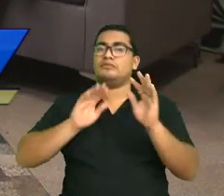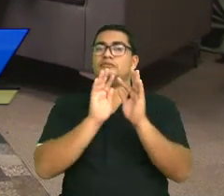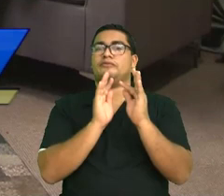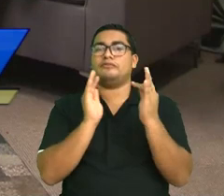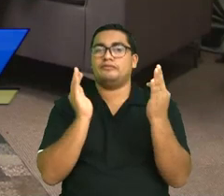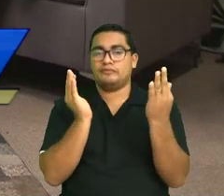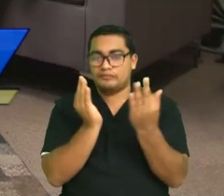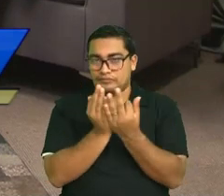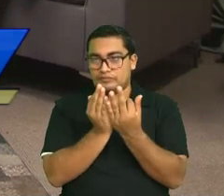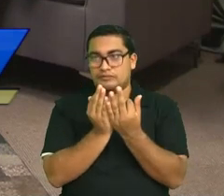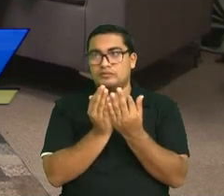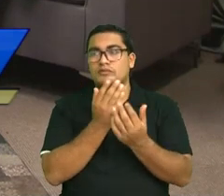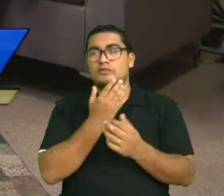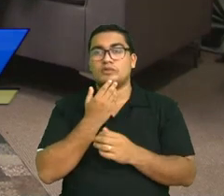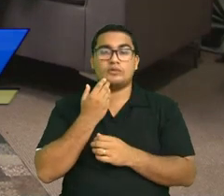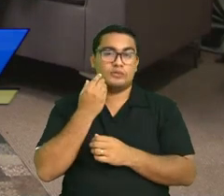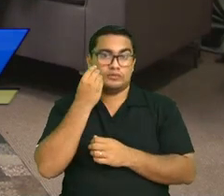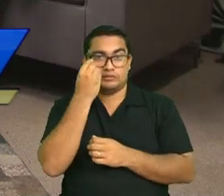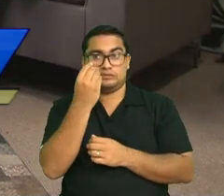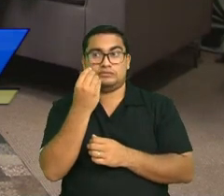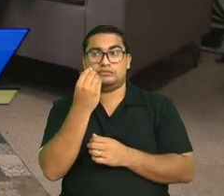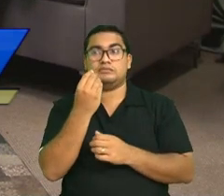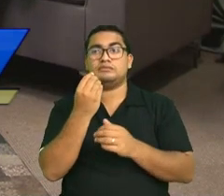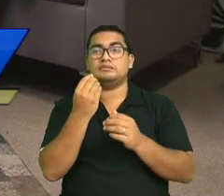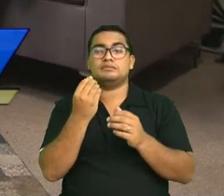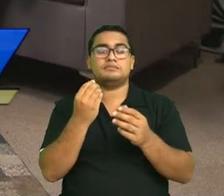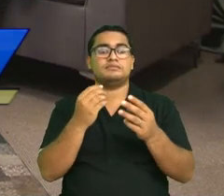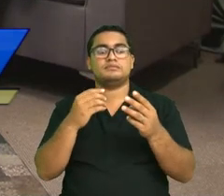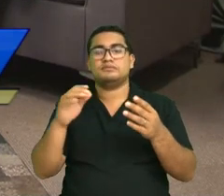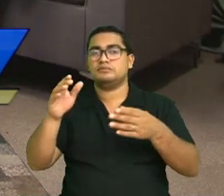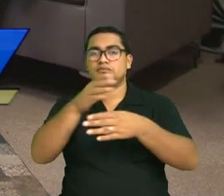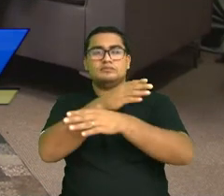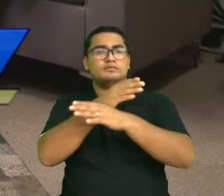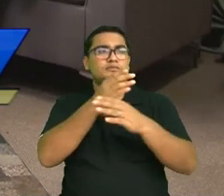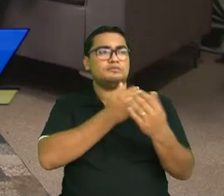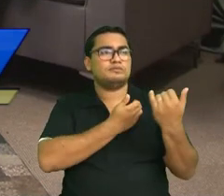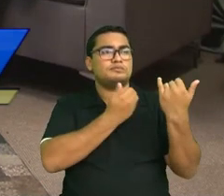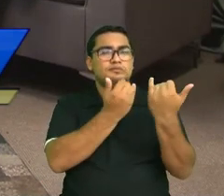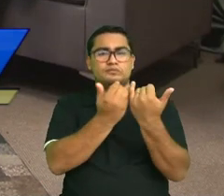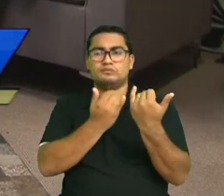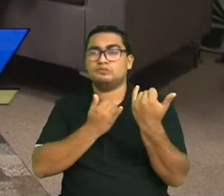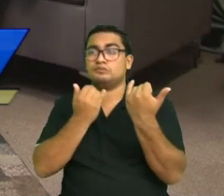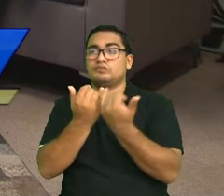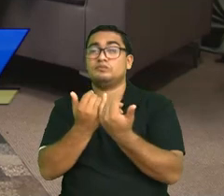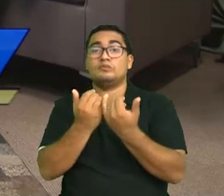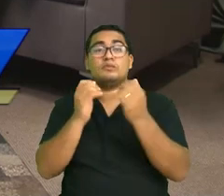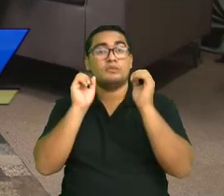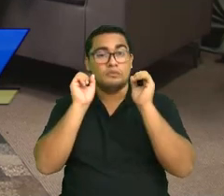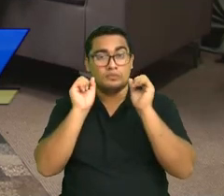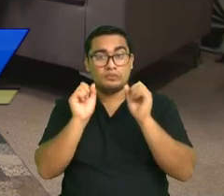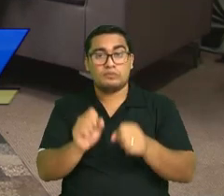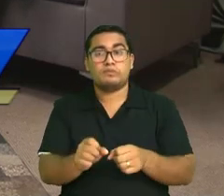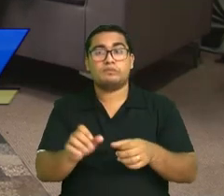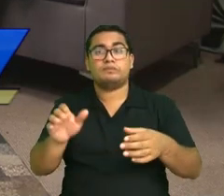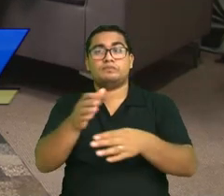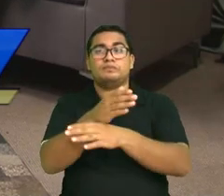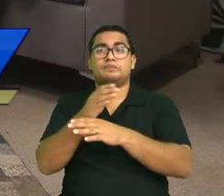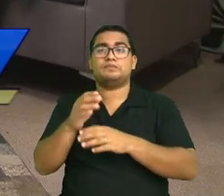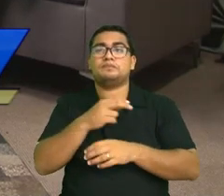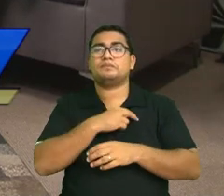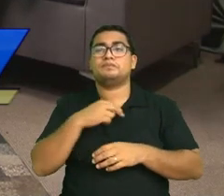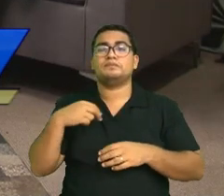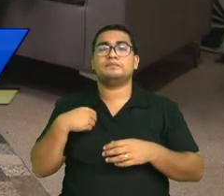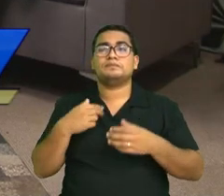y Adolescencia, le permite insertarse para de manera integral desarrollar